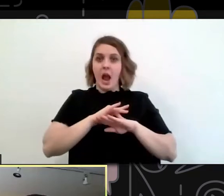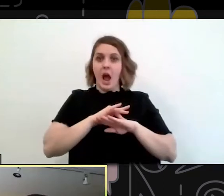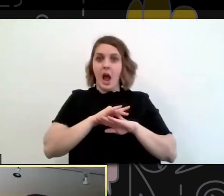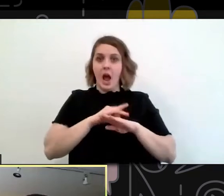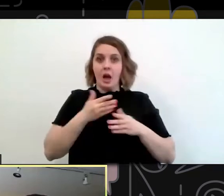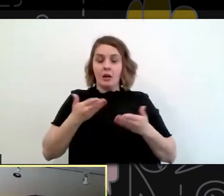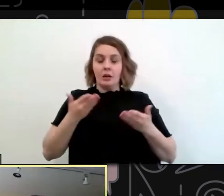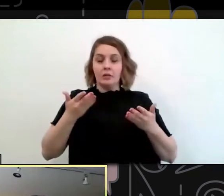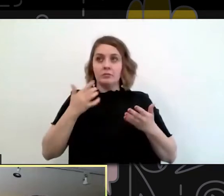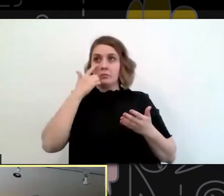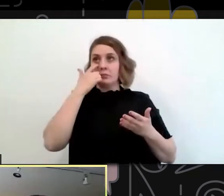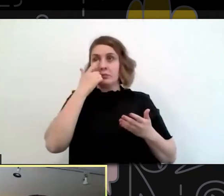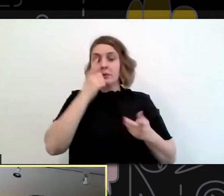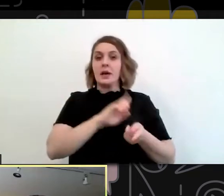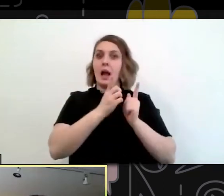muy dinámico.